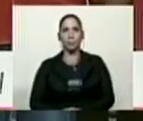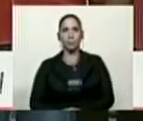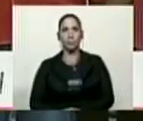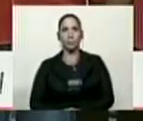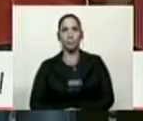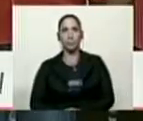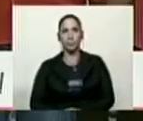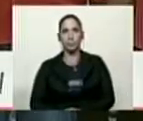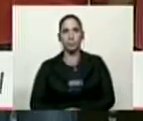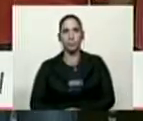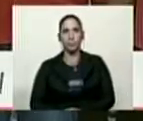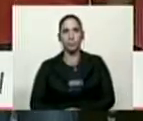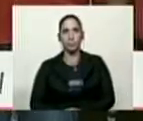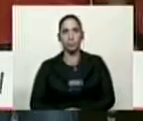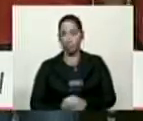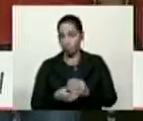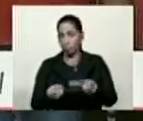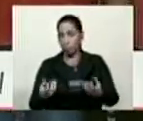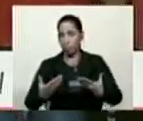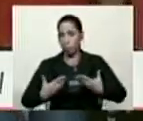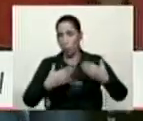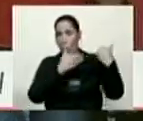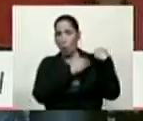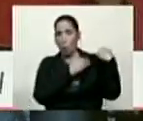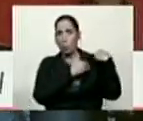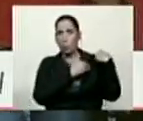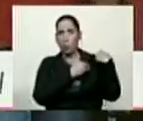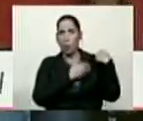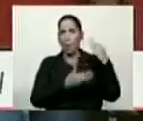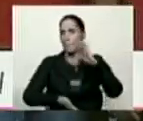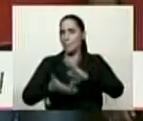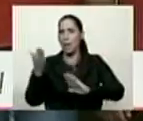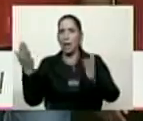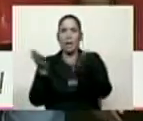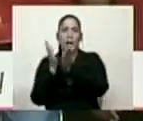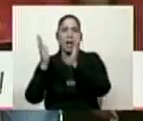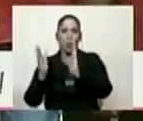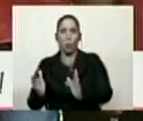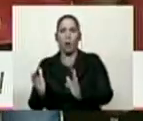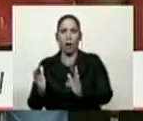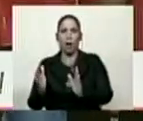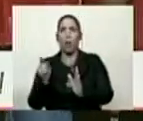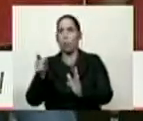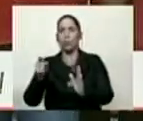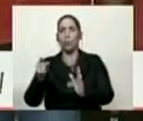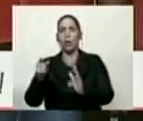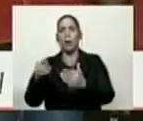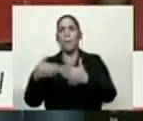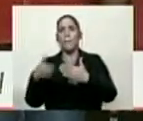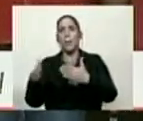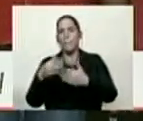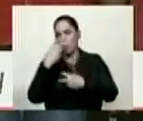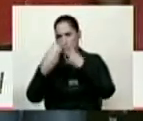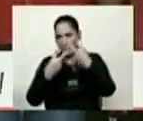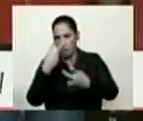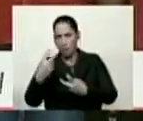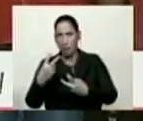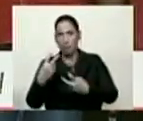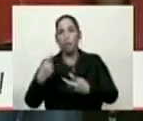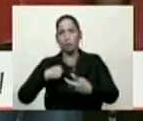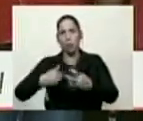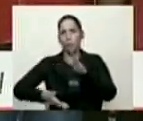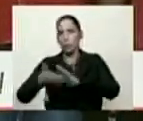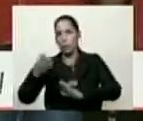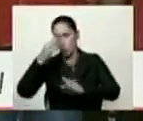y nos dieran la responsabilidad, váyase para allá, para la escuela del Furrial, a ser el vigilante de la escuela del Furrial. Le juro que me iría con honor a ser